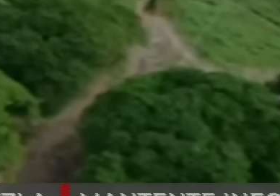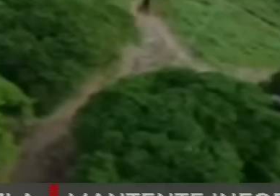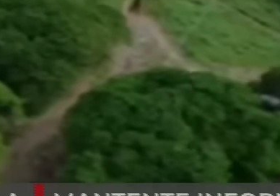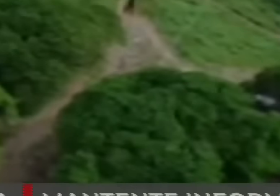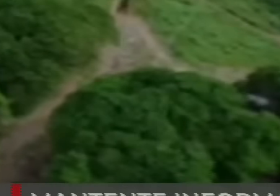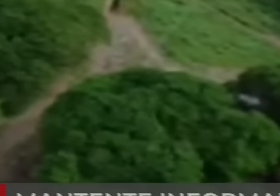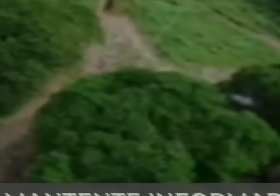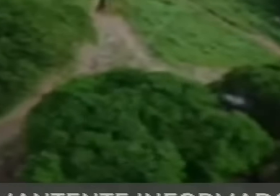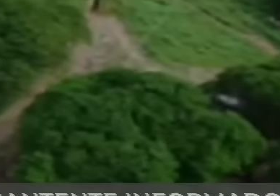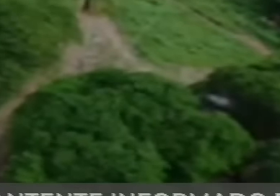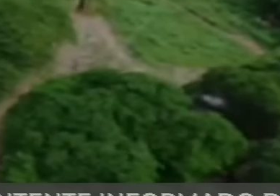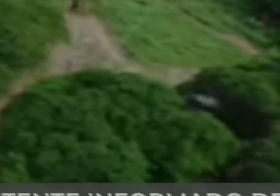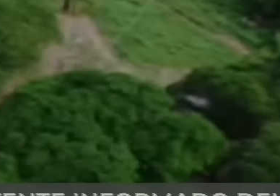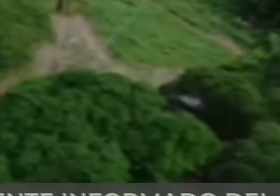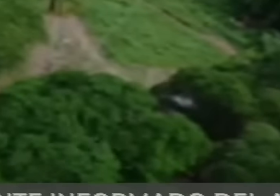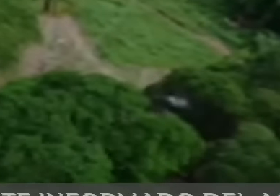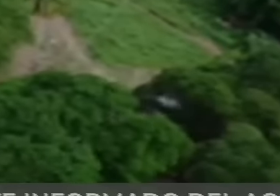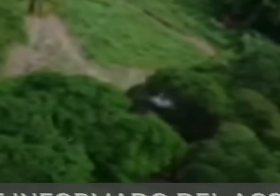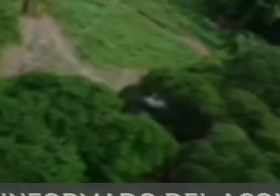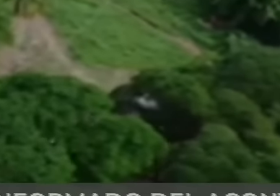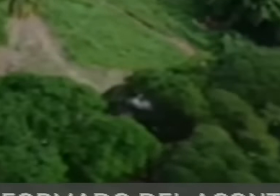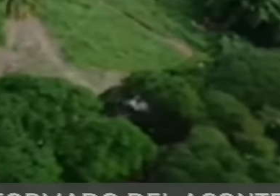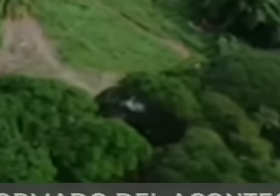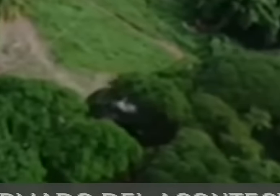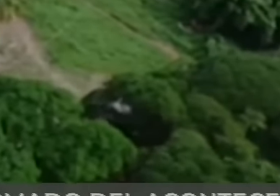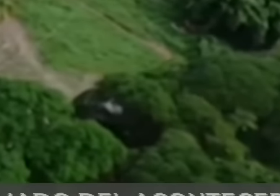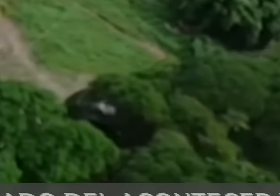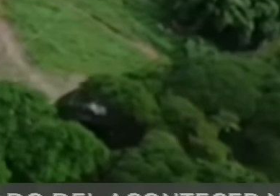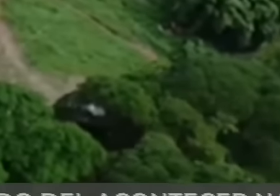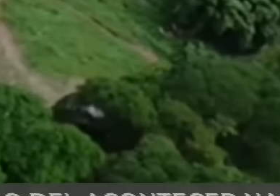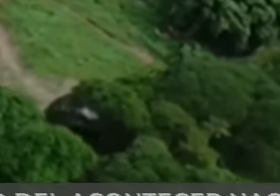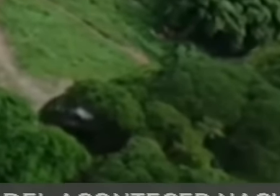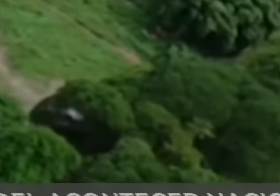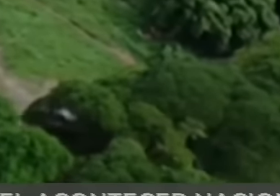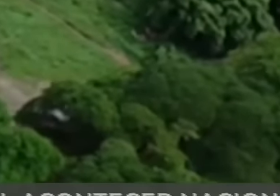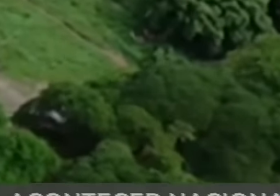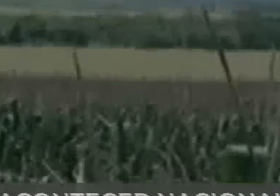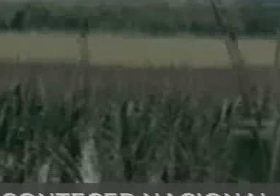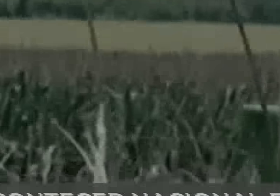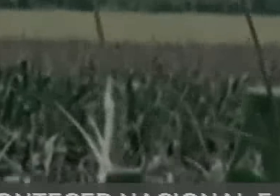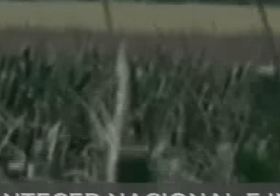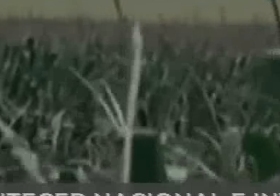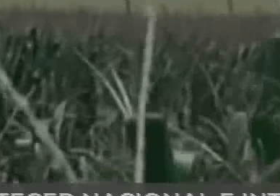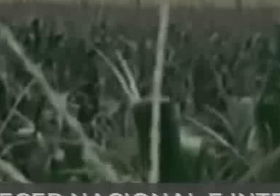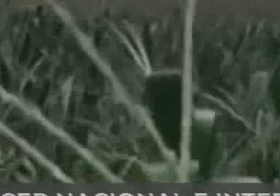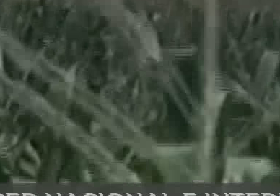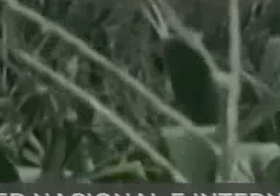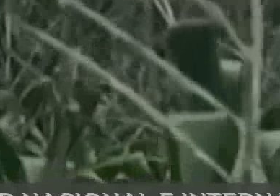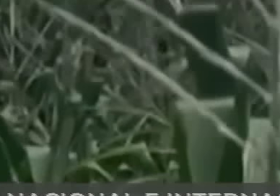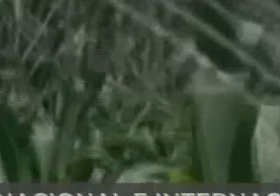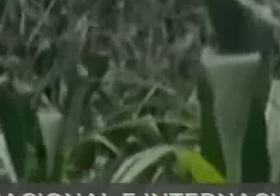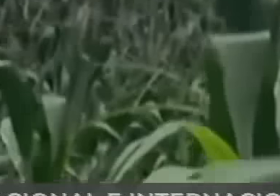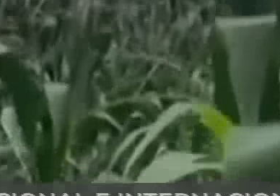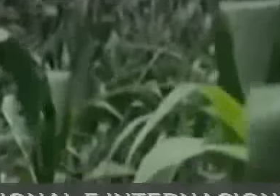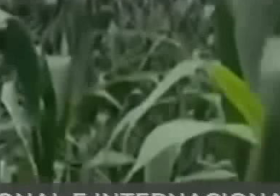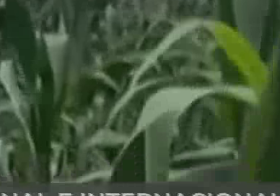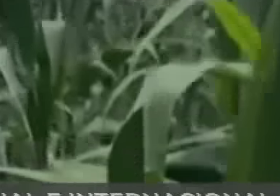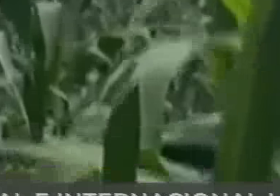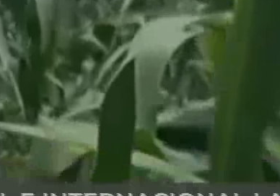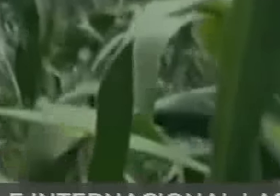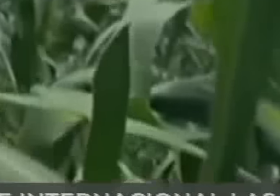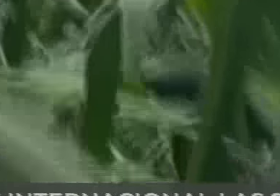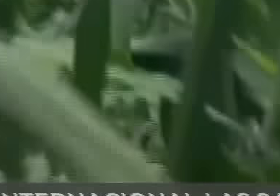Unión, luego la compró Hugo Chávez, así que definitivamente esta debe ser la mejor tierra de Venezuela y los compañeros del